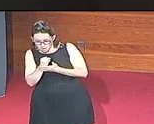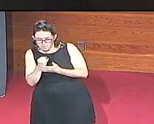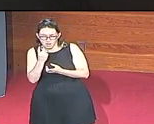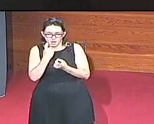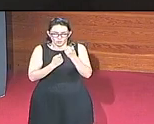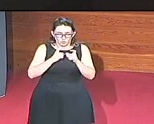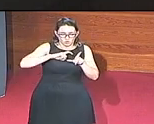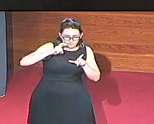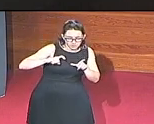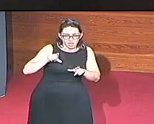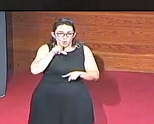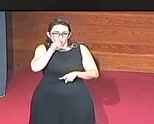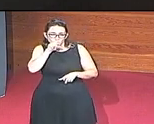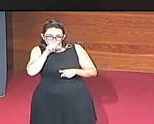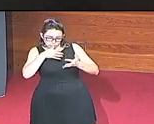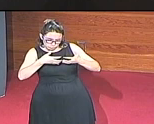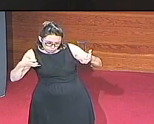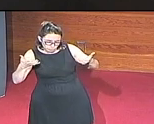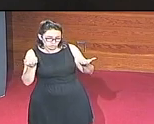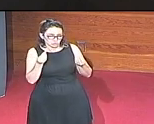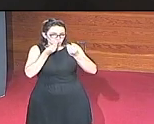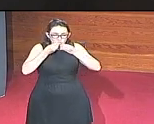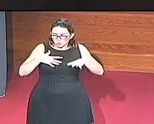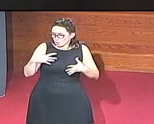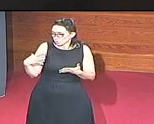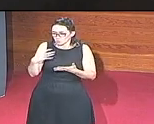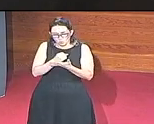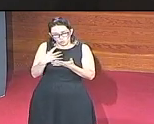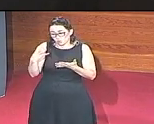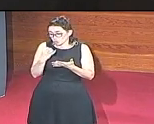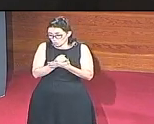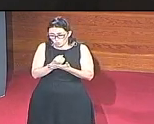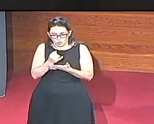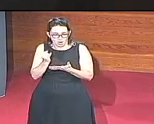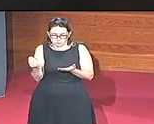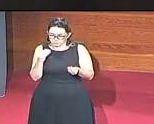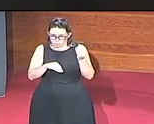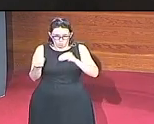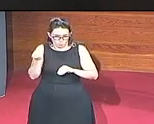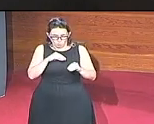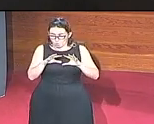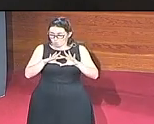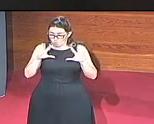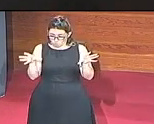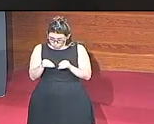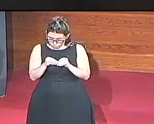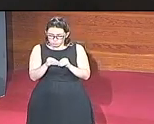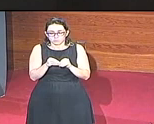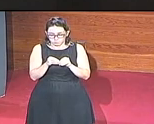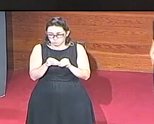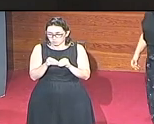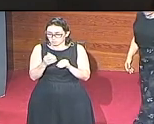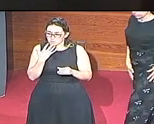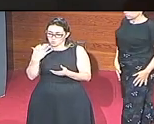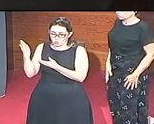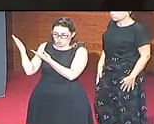tweets stories que utilizan todo lo que tienen audio spots a todo y crean este por